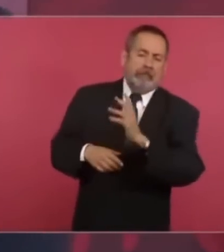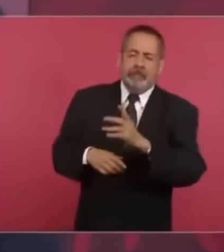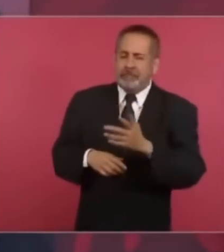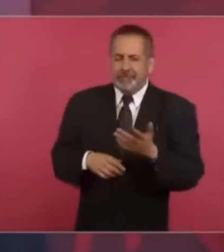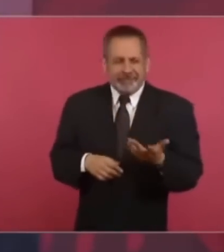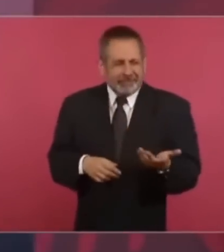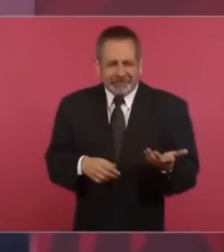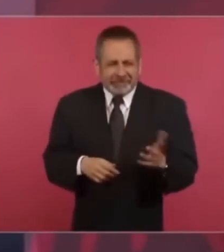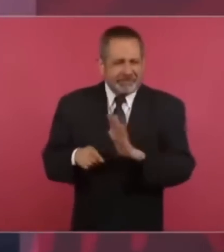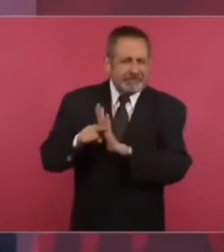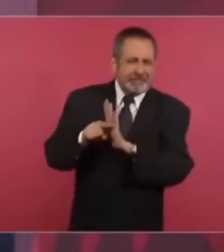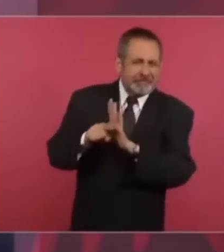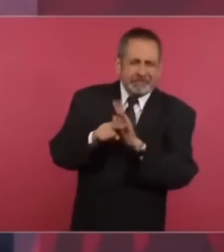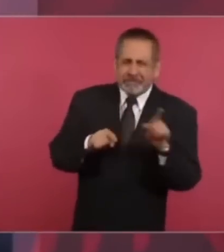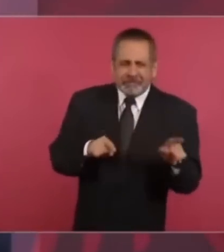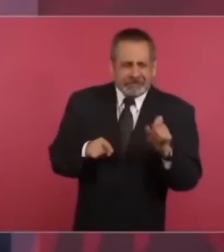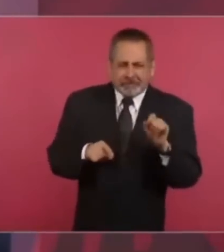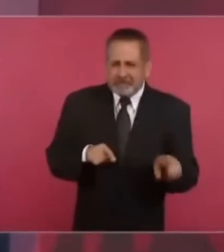es